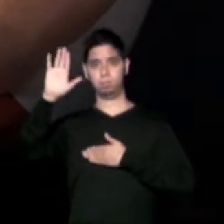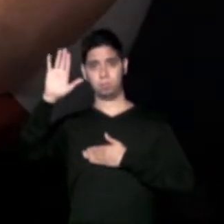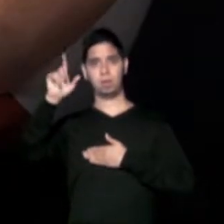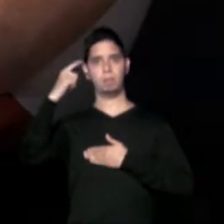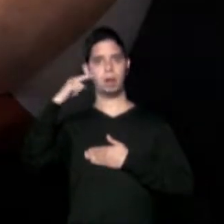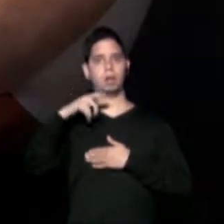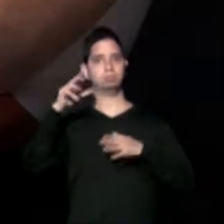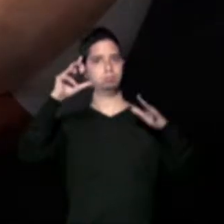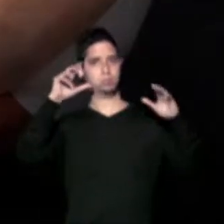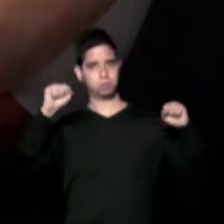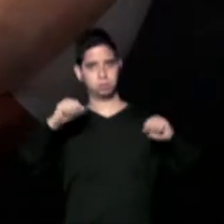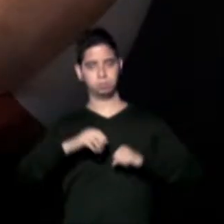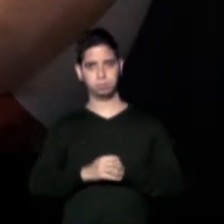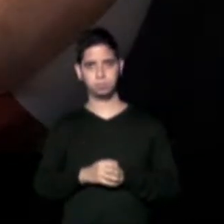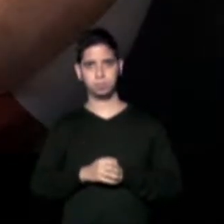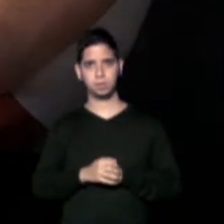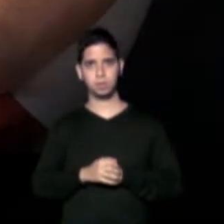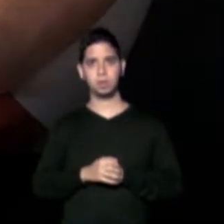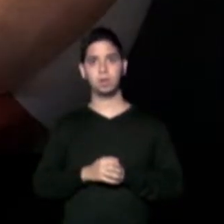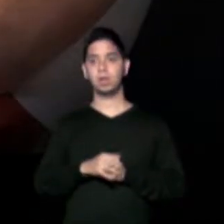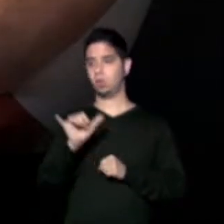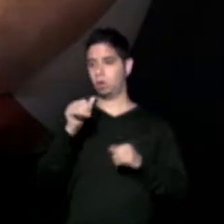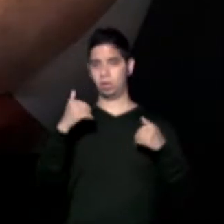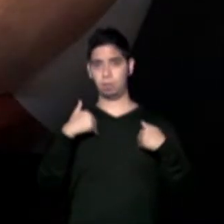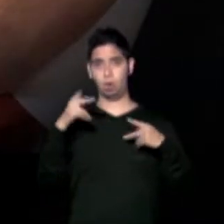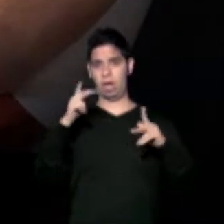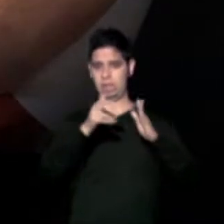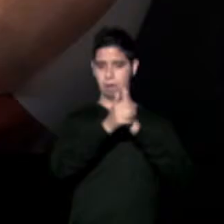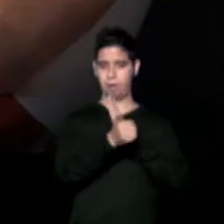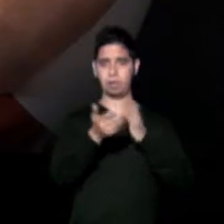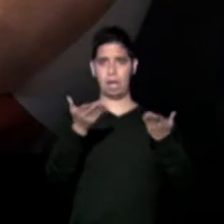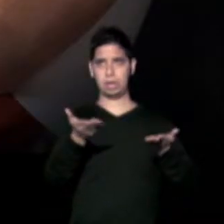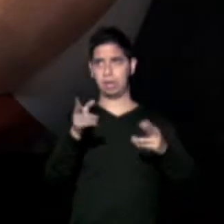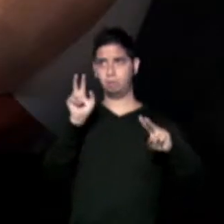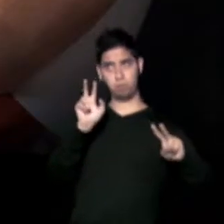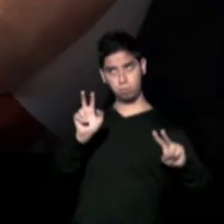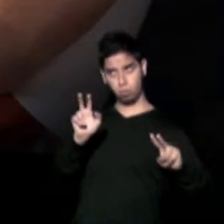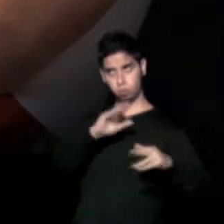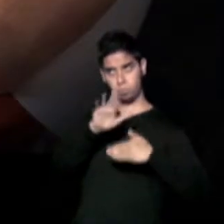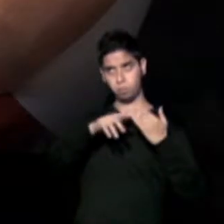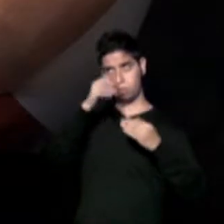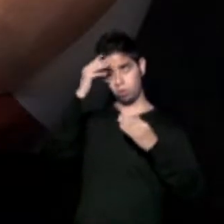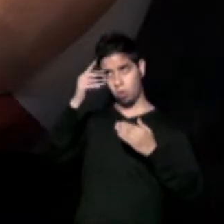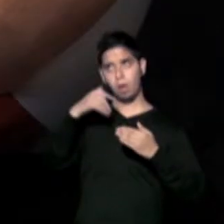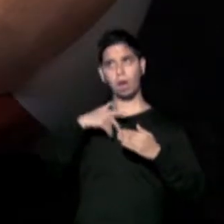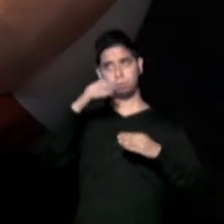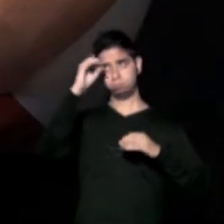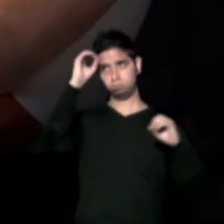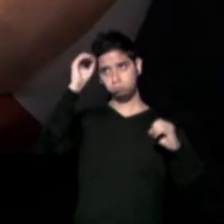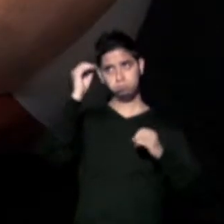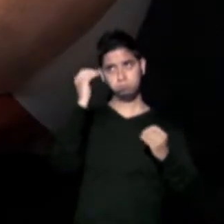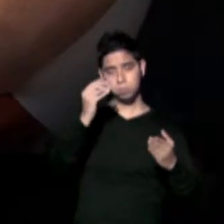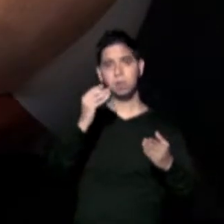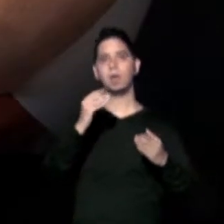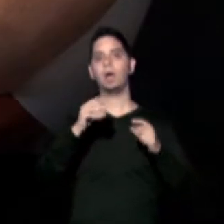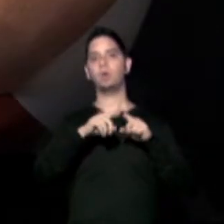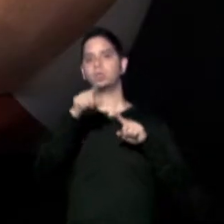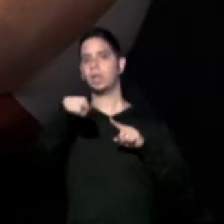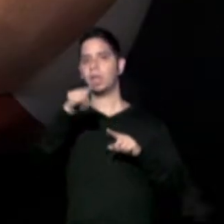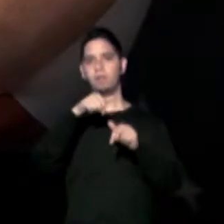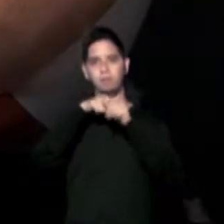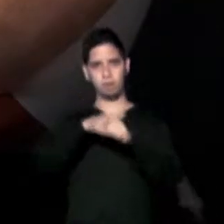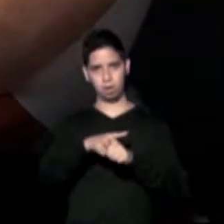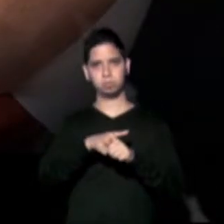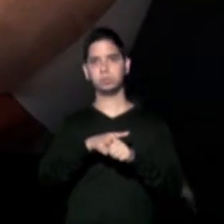con la participación de un panel de expertos que seguirán las incidencias de la investidura del nuevo presidente. Manténgase en sintonía con WIPR Televisión, así